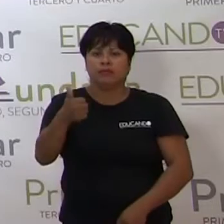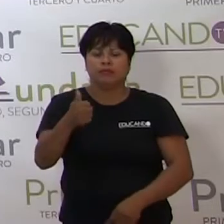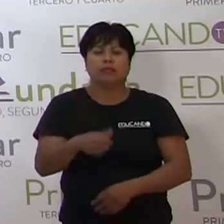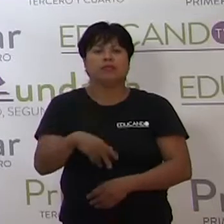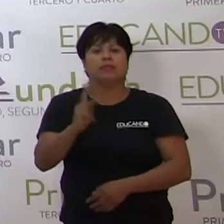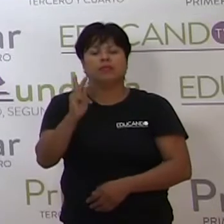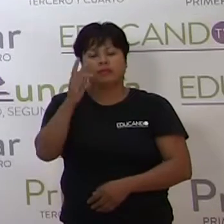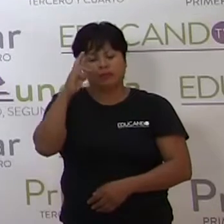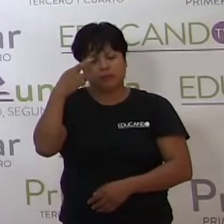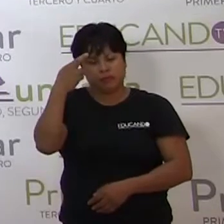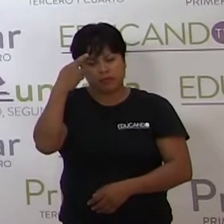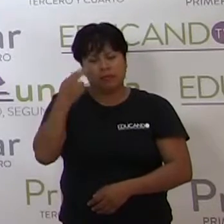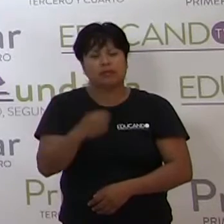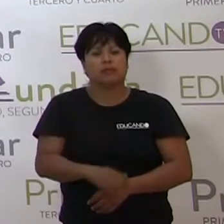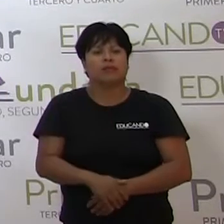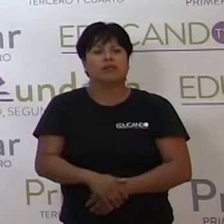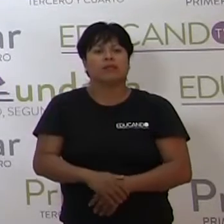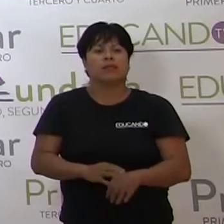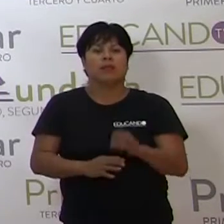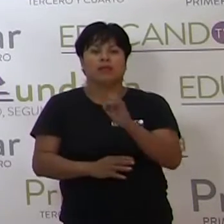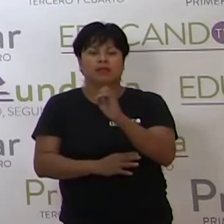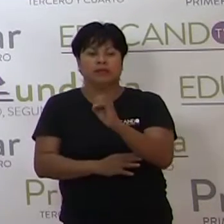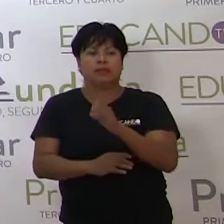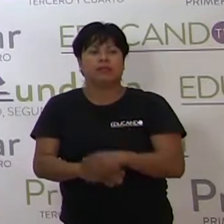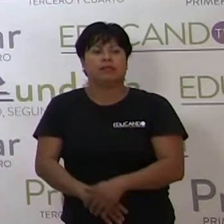acuérdate que el 0